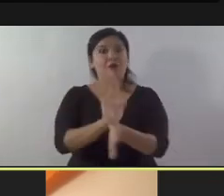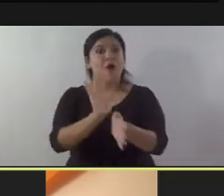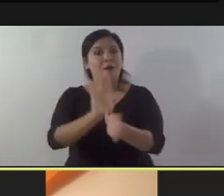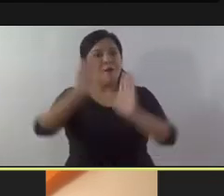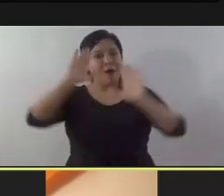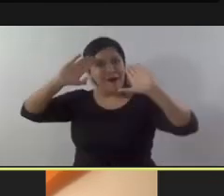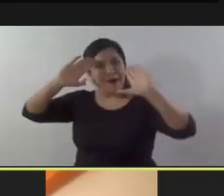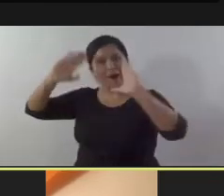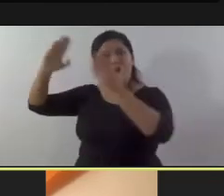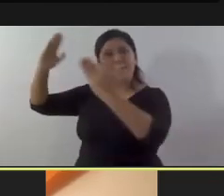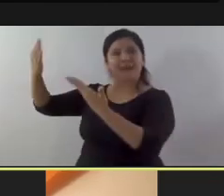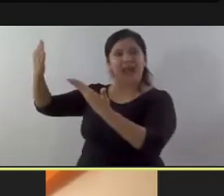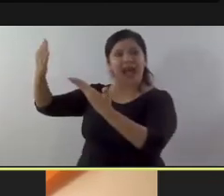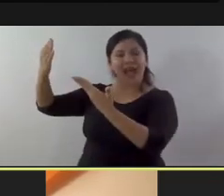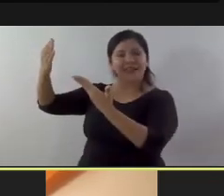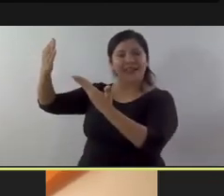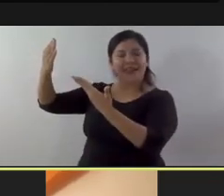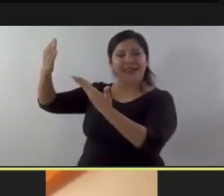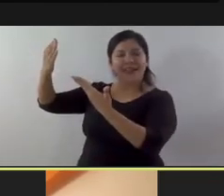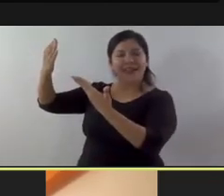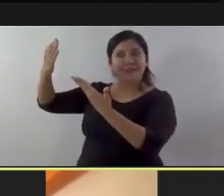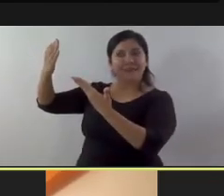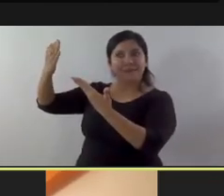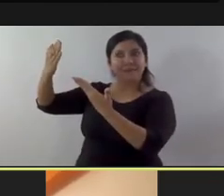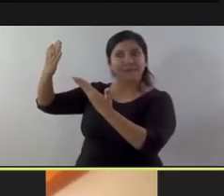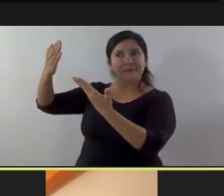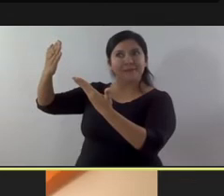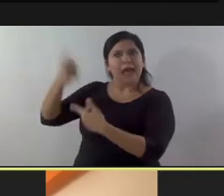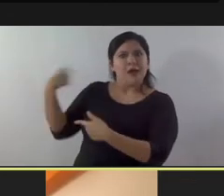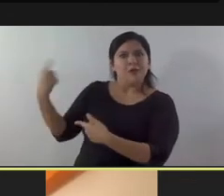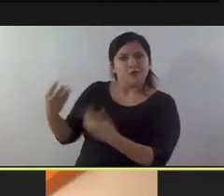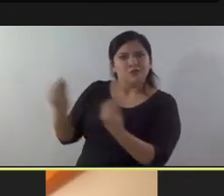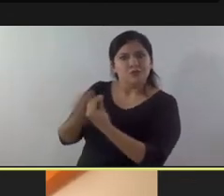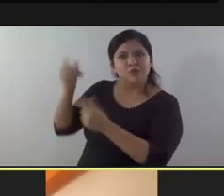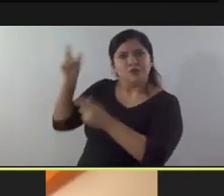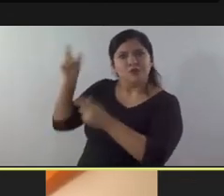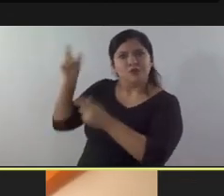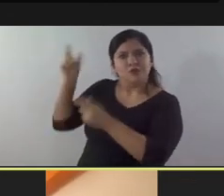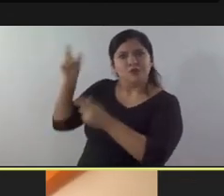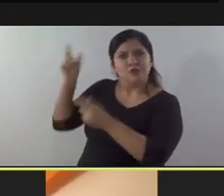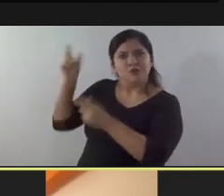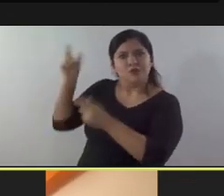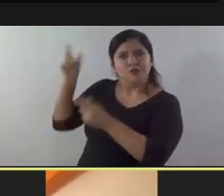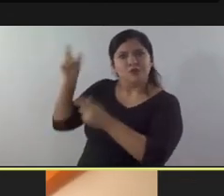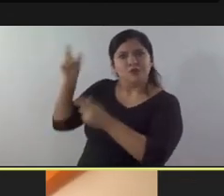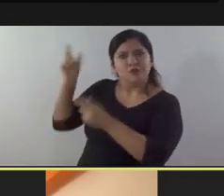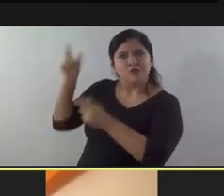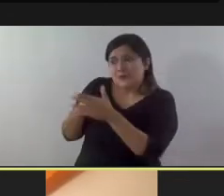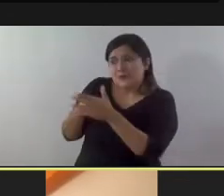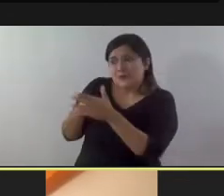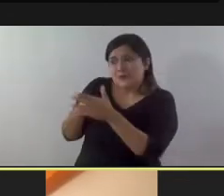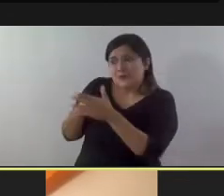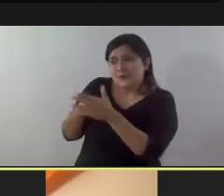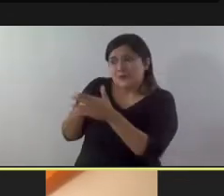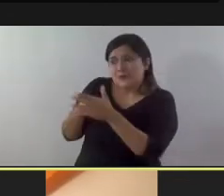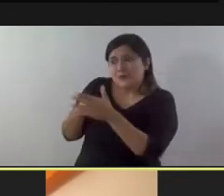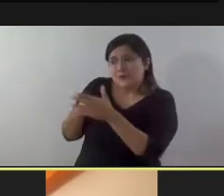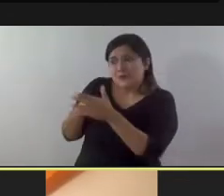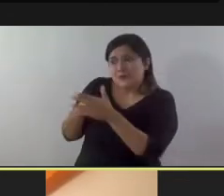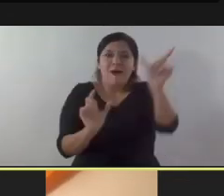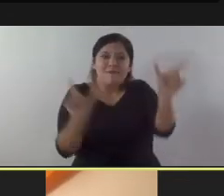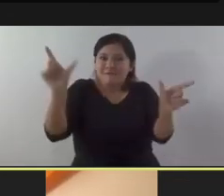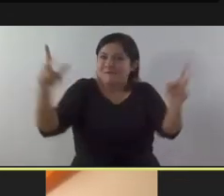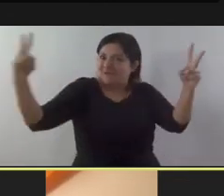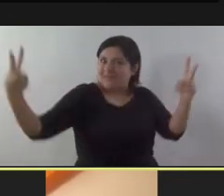todas las personas que digamos, bregaron por los derechos y por este encuentro con los otros